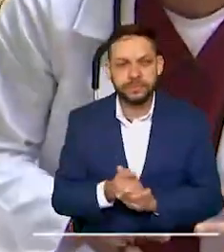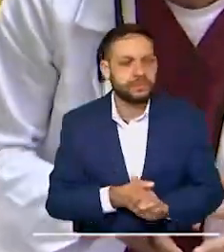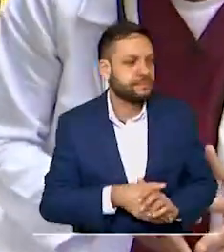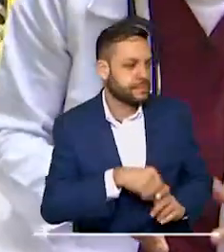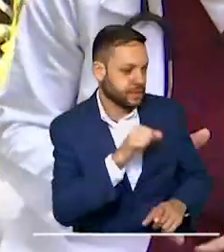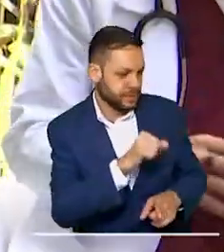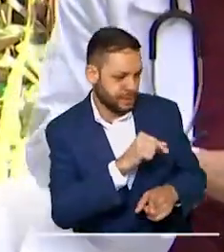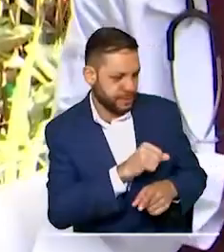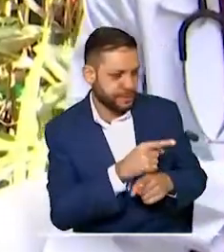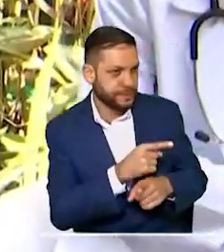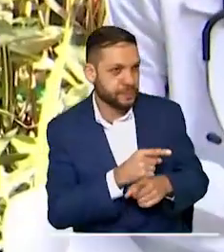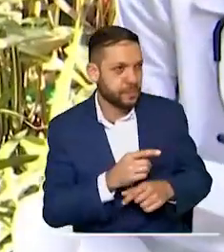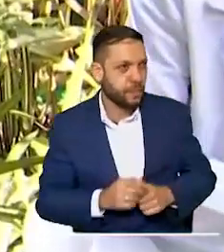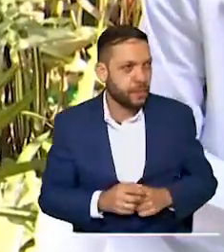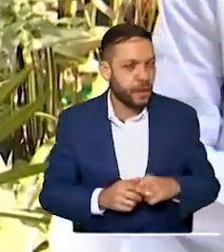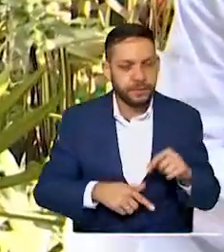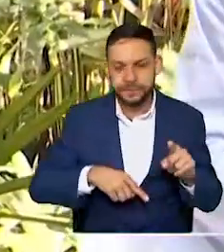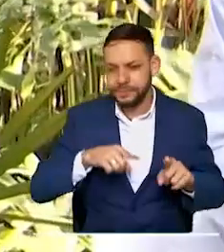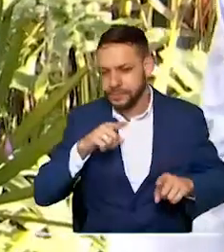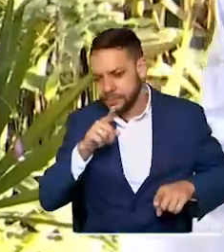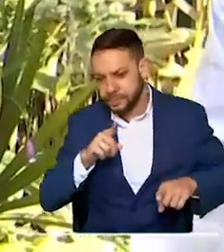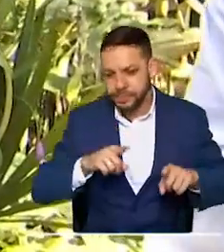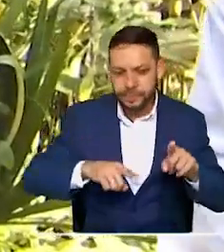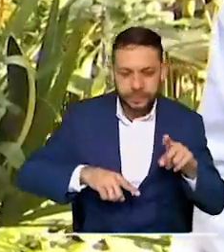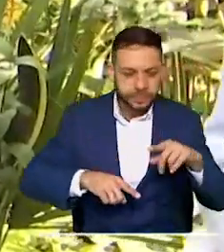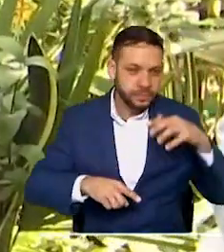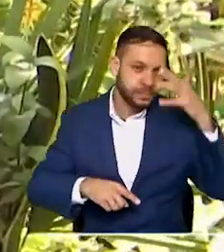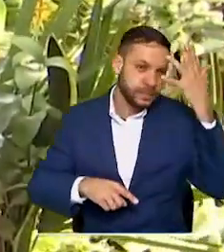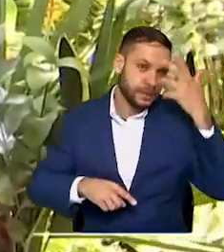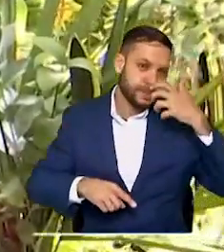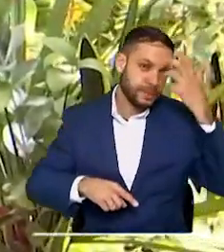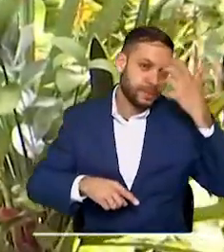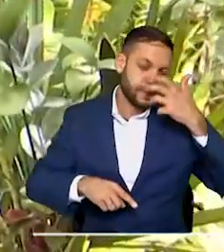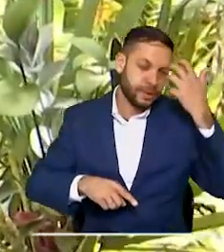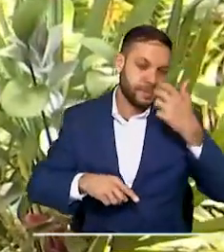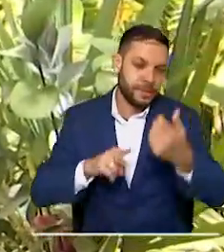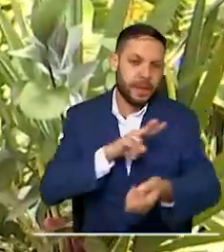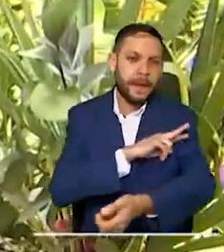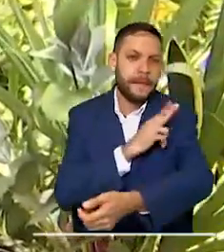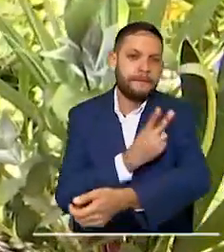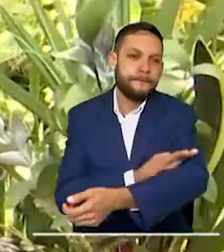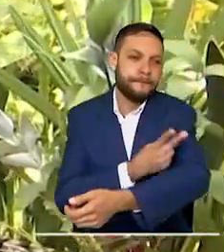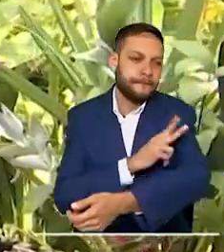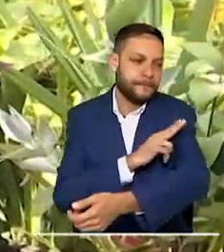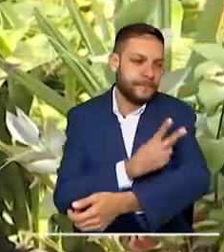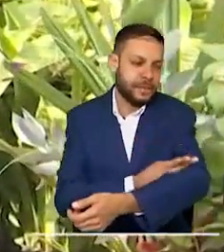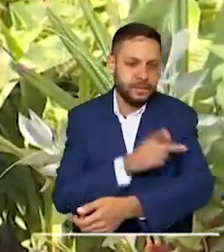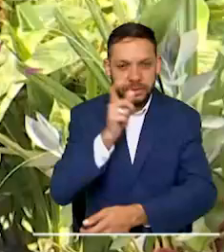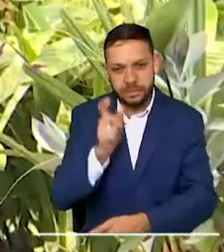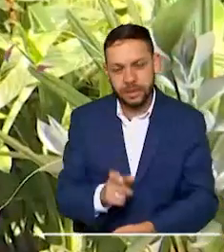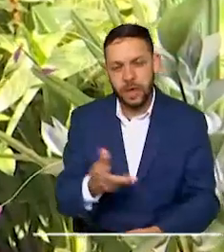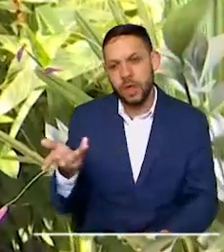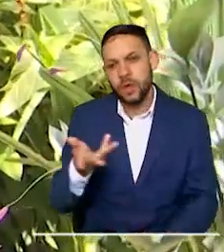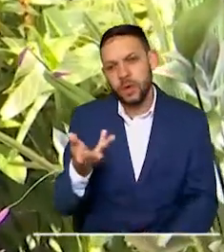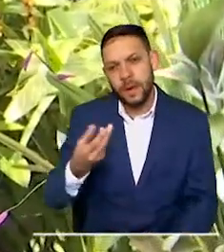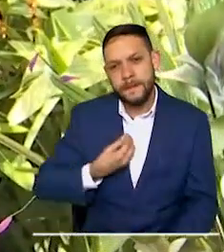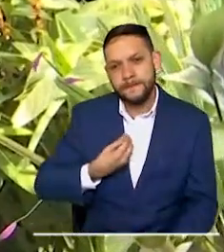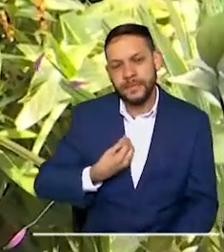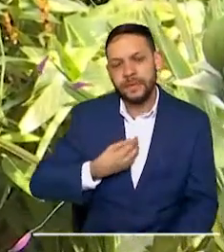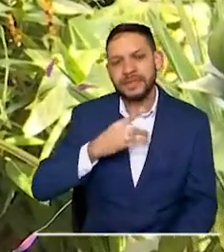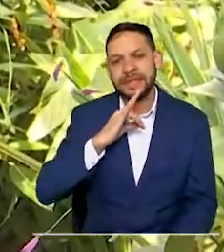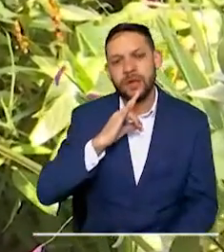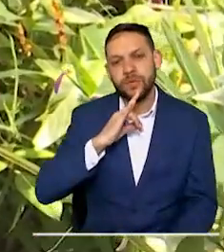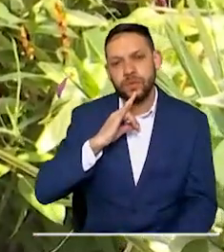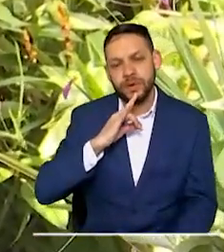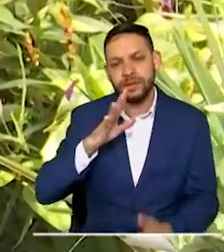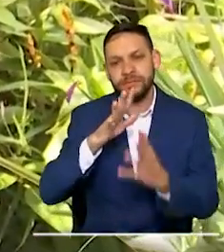sí. Hay unas pruebas de vitaminas que son muy importantes, sobre todo en personas que viven en Estados Unidos, en